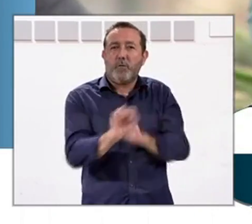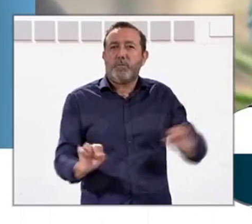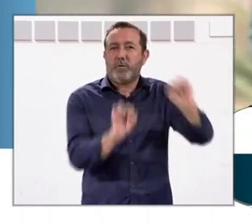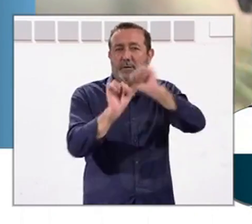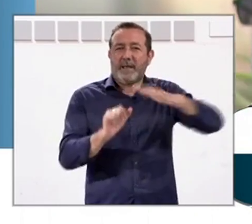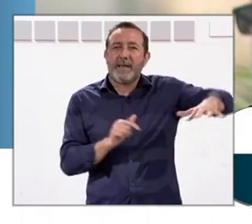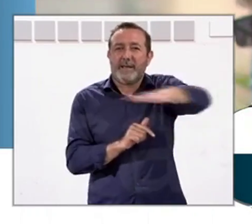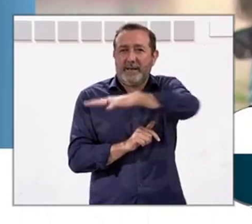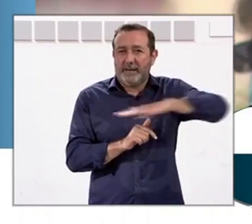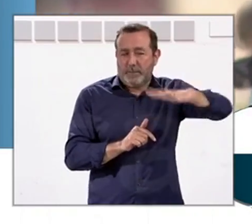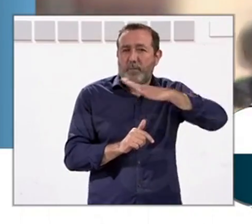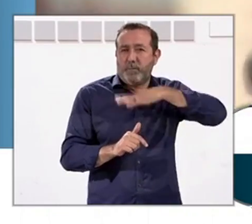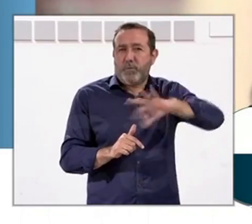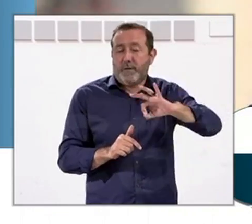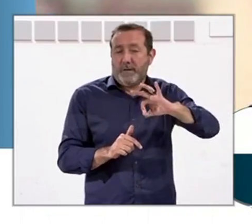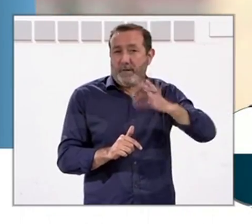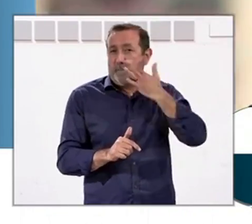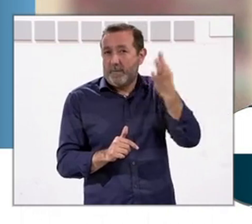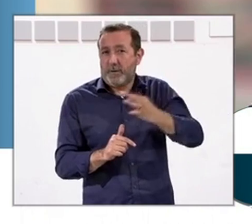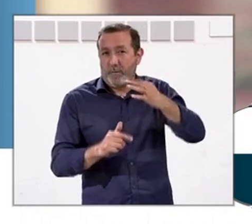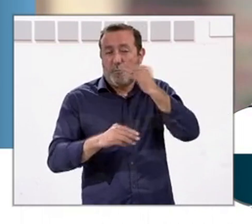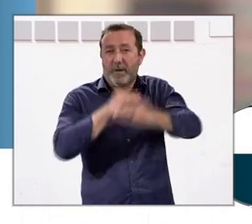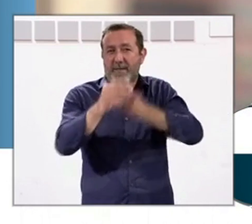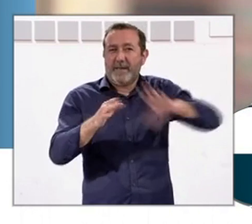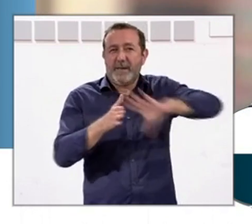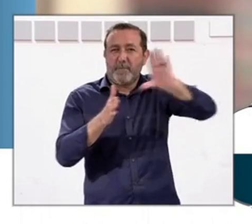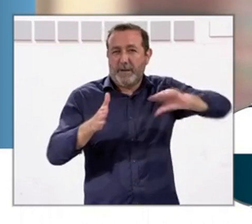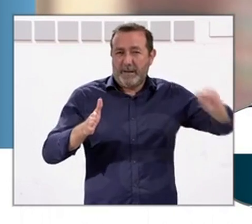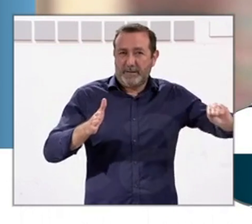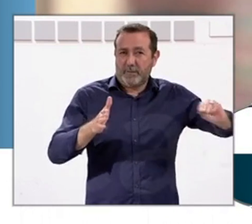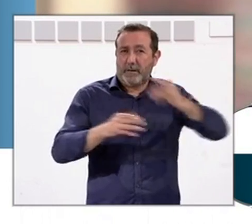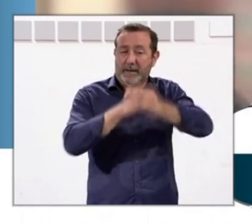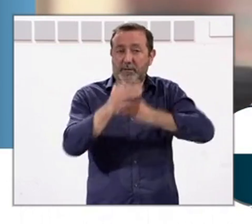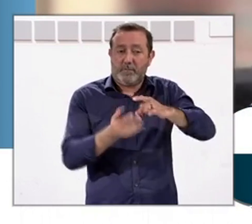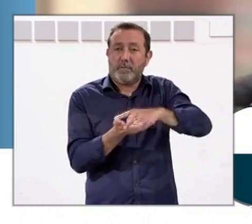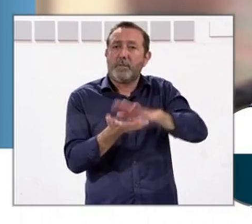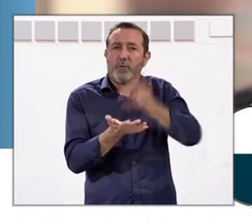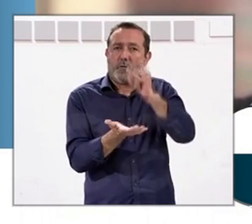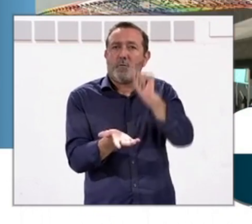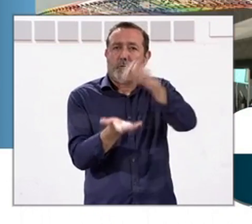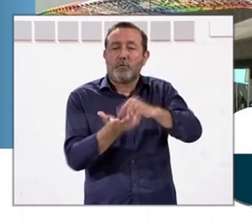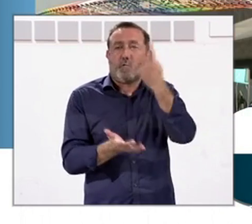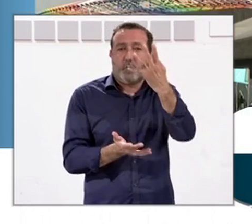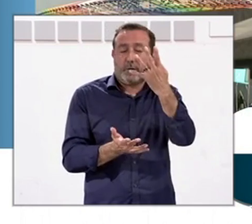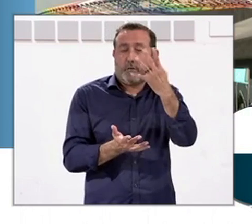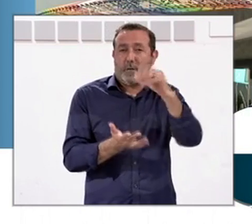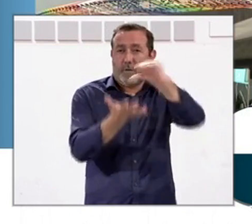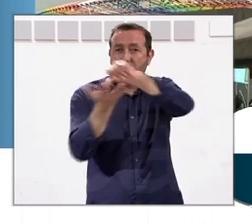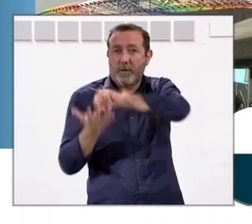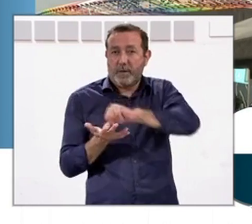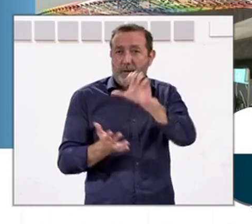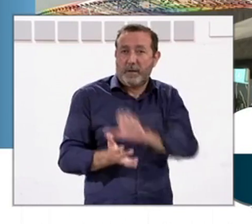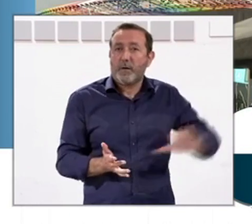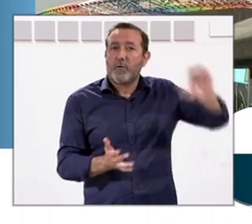de espacios vulnerables que celebra el Palacio de Ferias y Congresos. Málaga es una de las 4 ciudades europeas